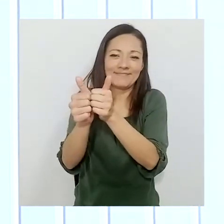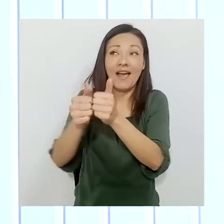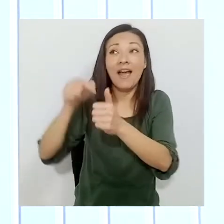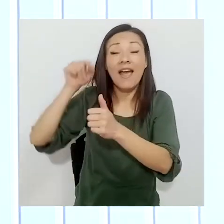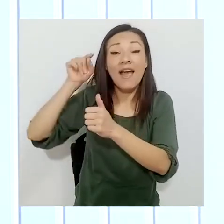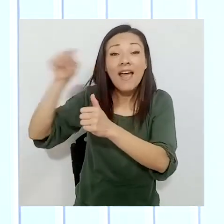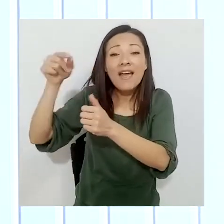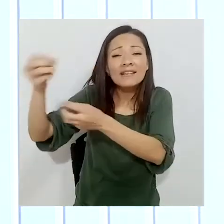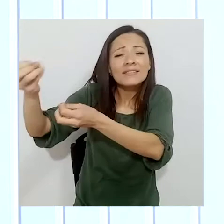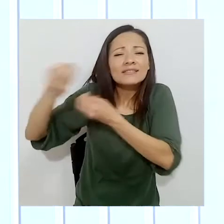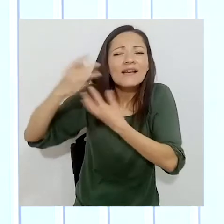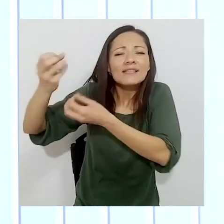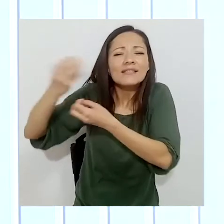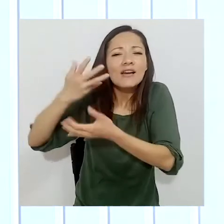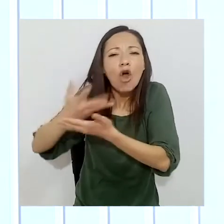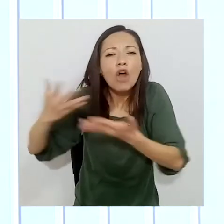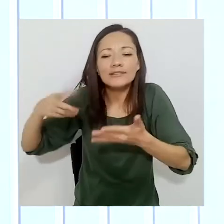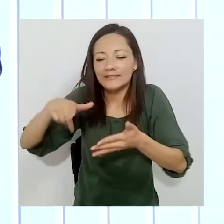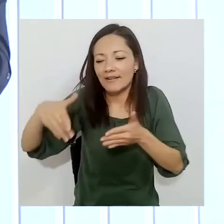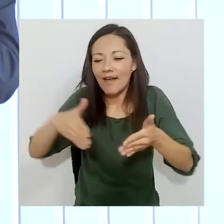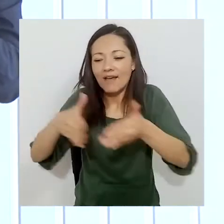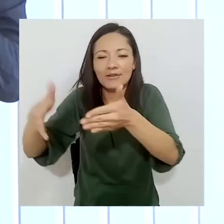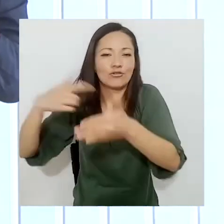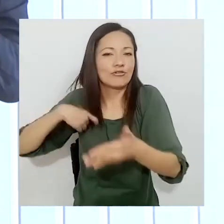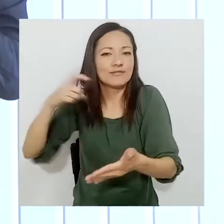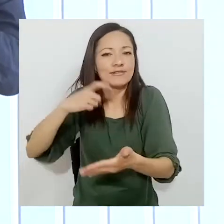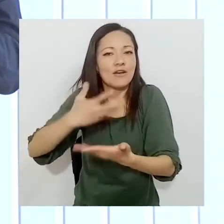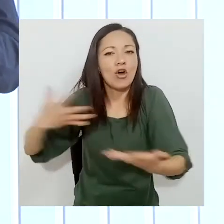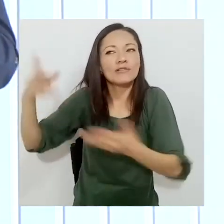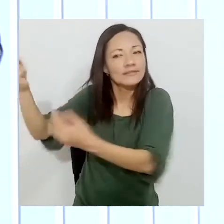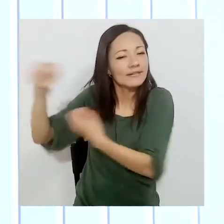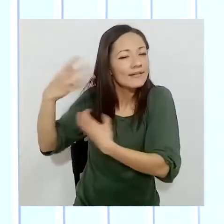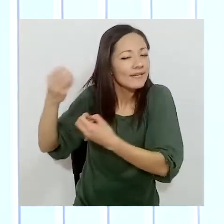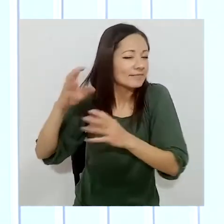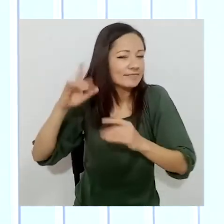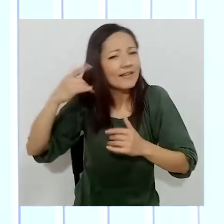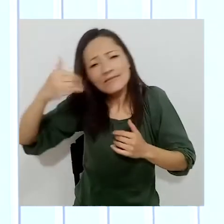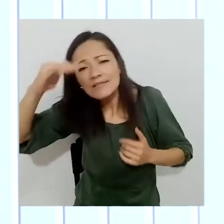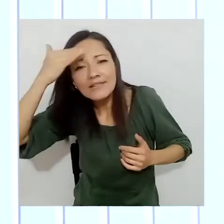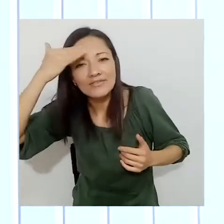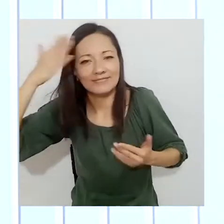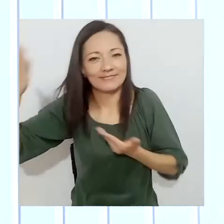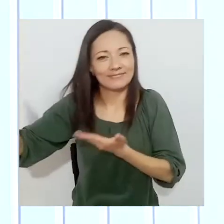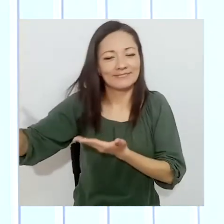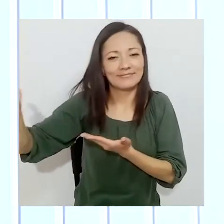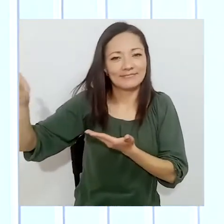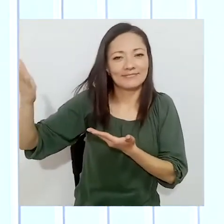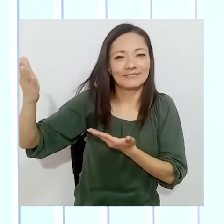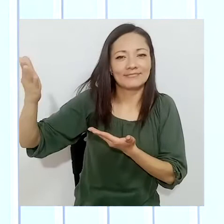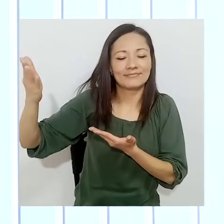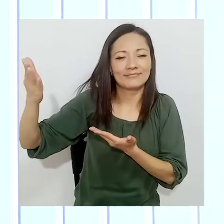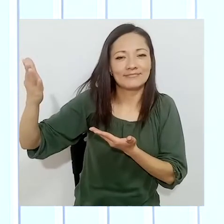dar la provisión en el camino. Porque Él ya sabe.